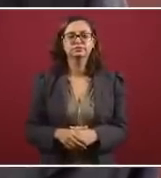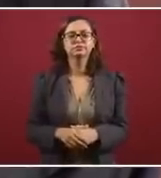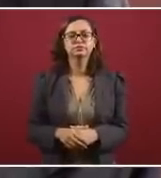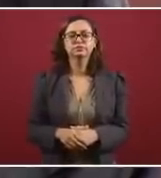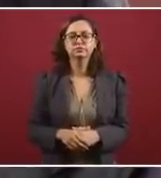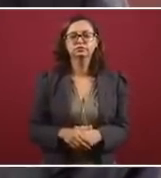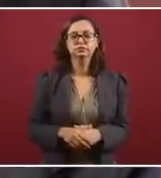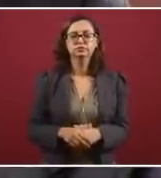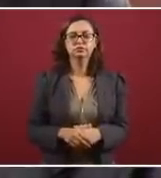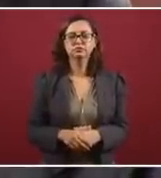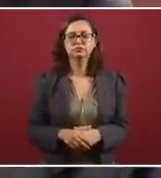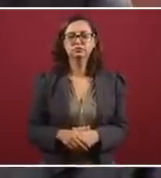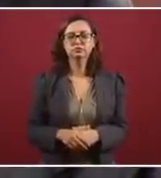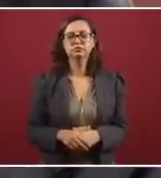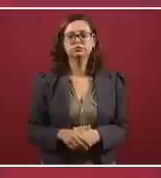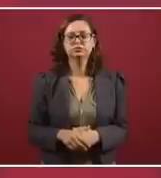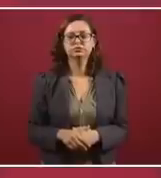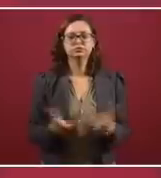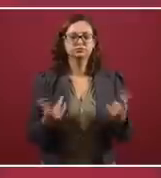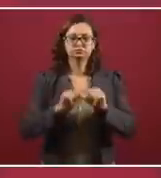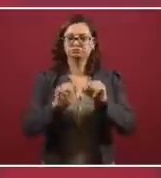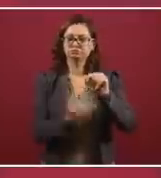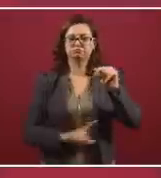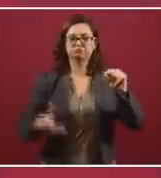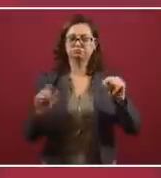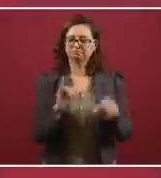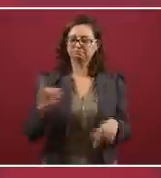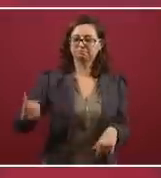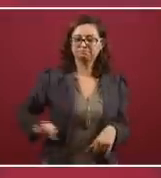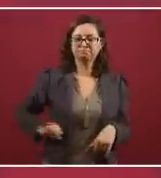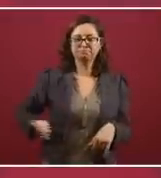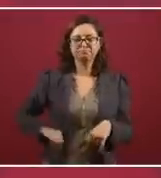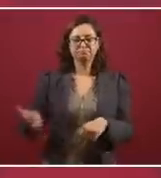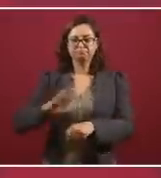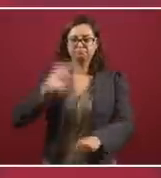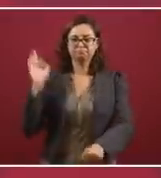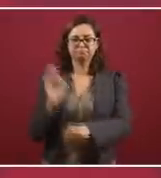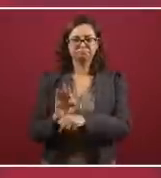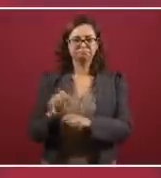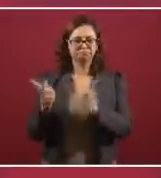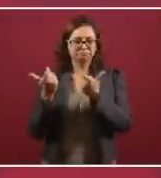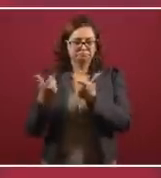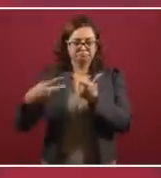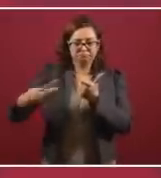el interés nacional, para la hacienda pública.